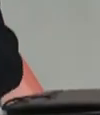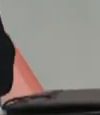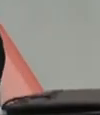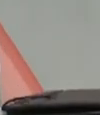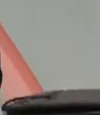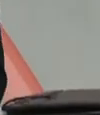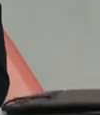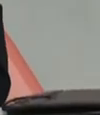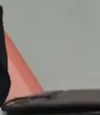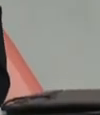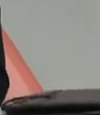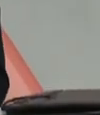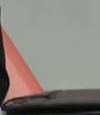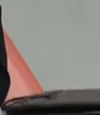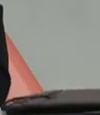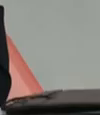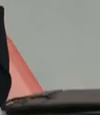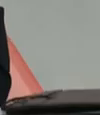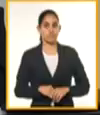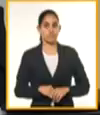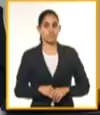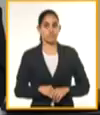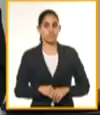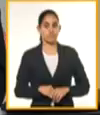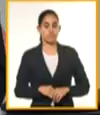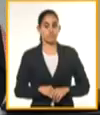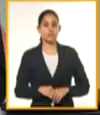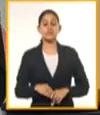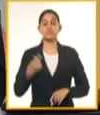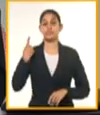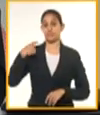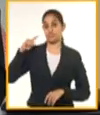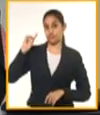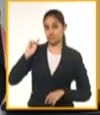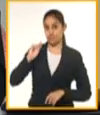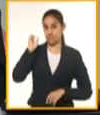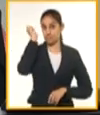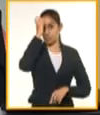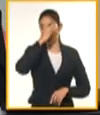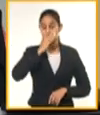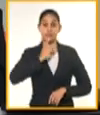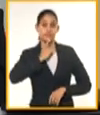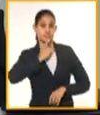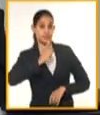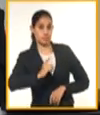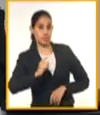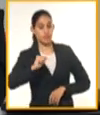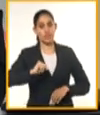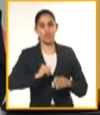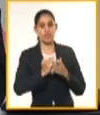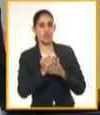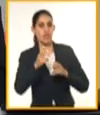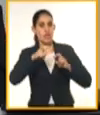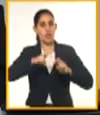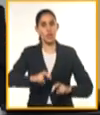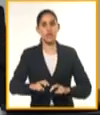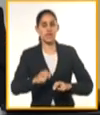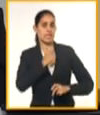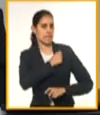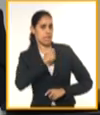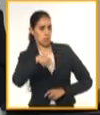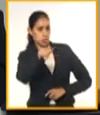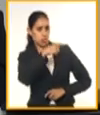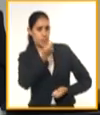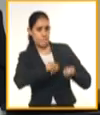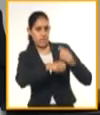Bueno, así ha estado diciendo el presidente Donald Trump en la jornada de hoy, que si quieren vender carros que los